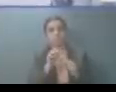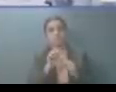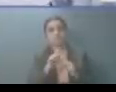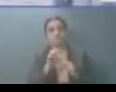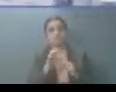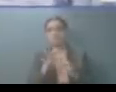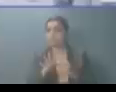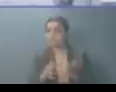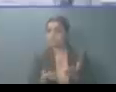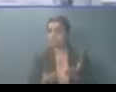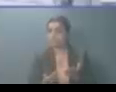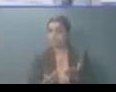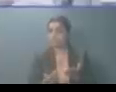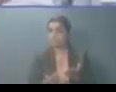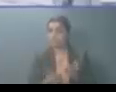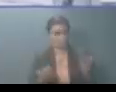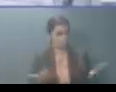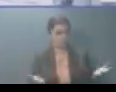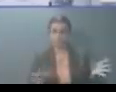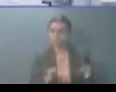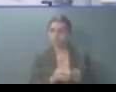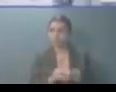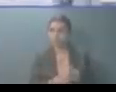2.106.445, el mismo valor. Algo de ver ahí,